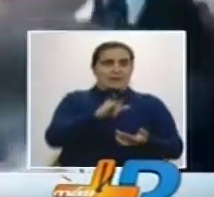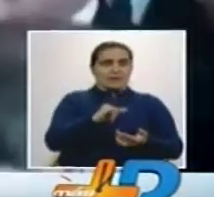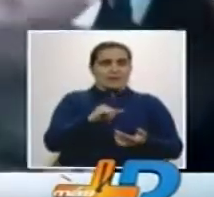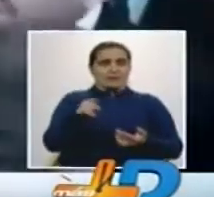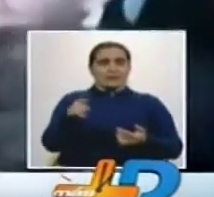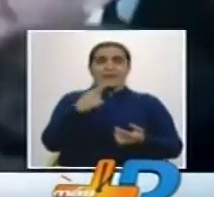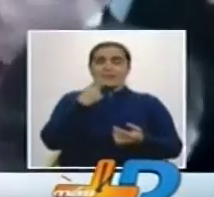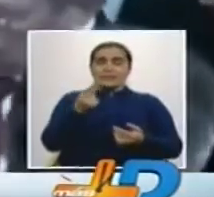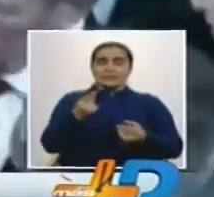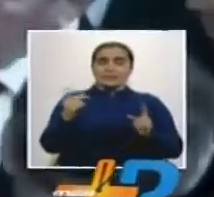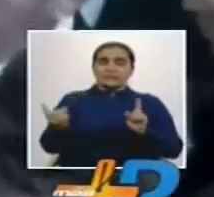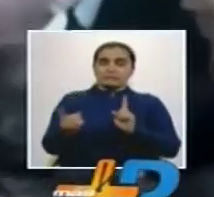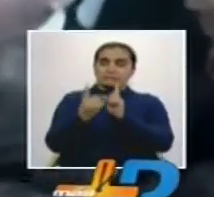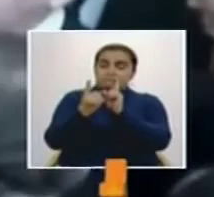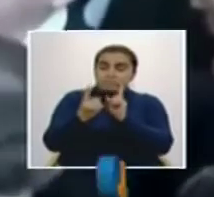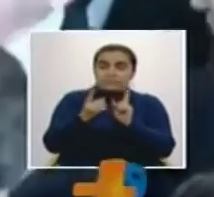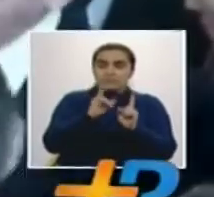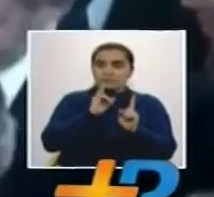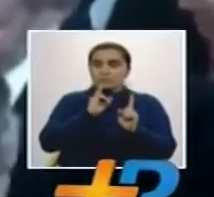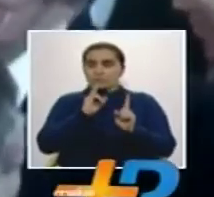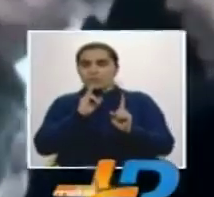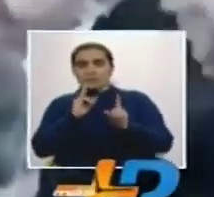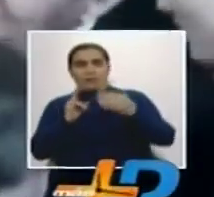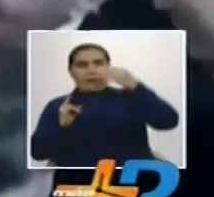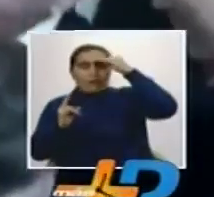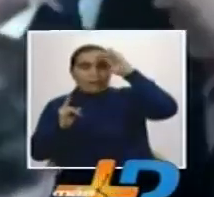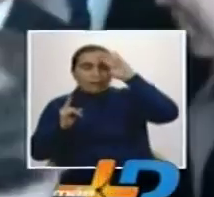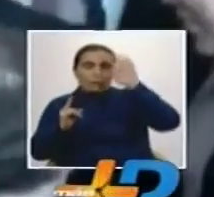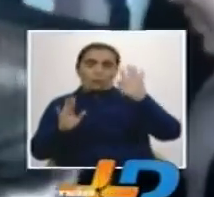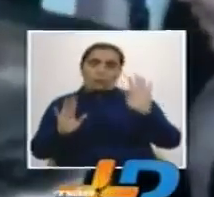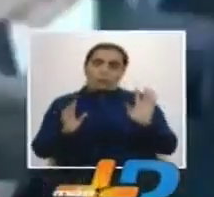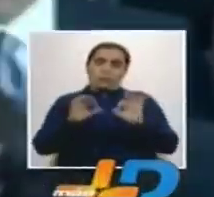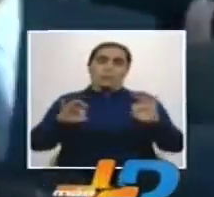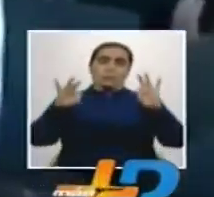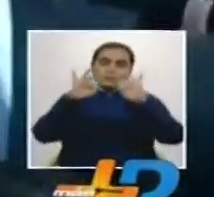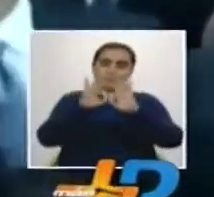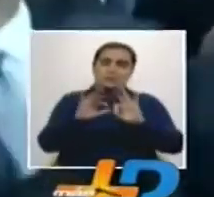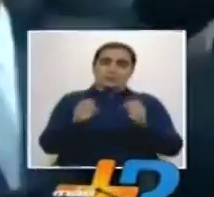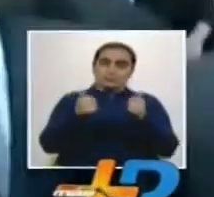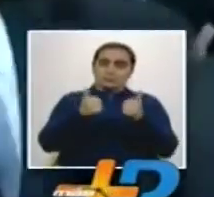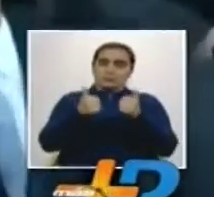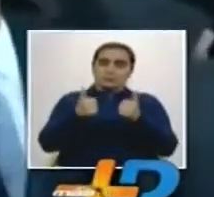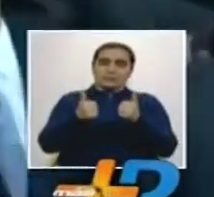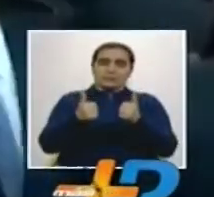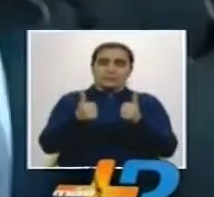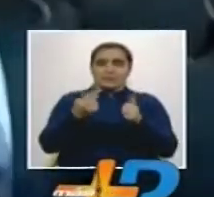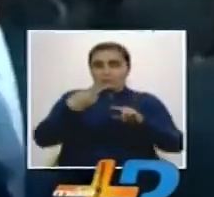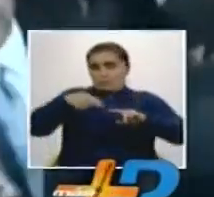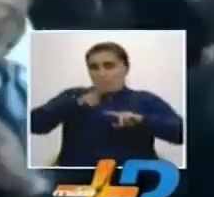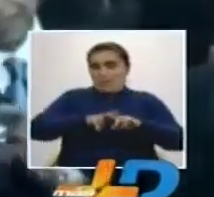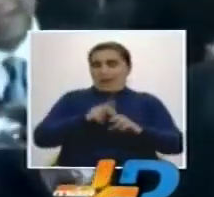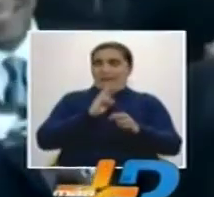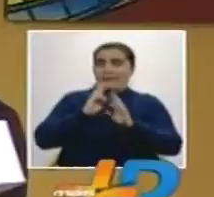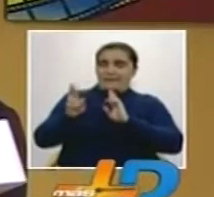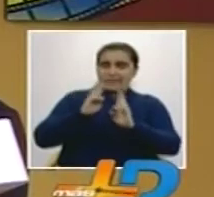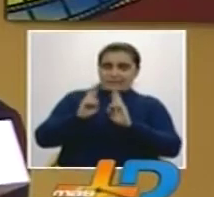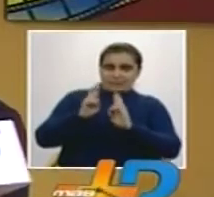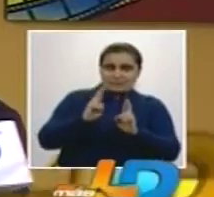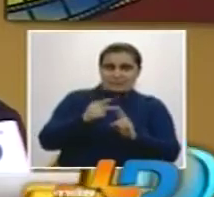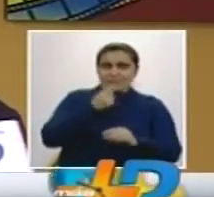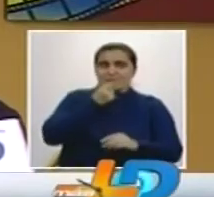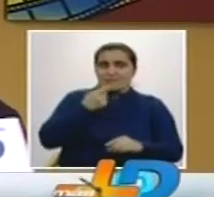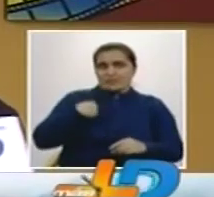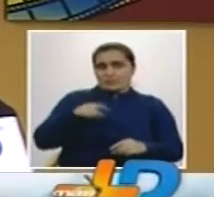Barack Obama y Raúl Castro es un gran paso para ambas naciones. Sin embargo, advierte que la normalización de las relaciones no será una tarea fácil.